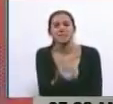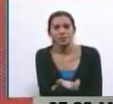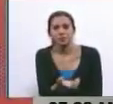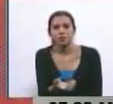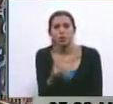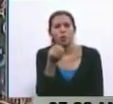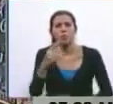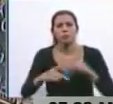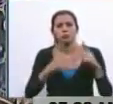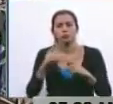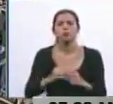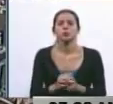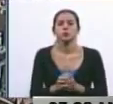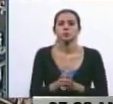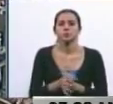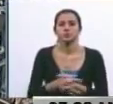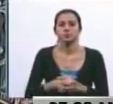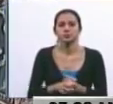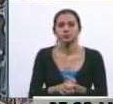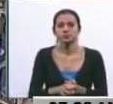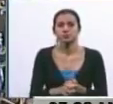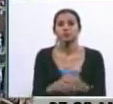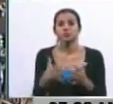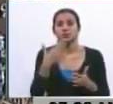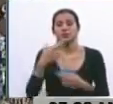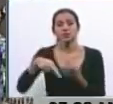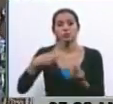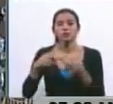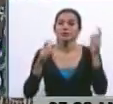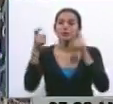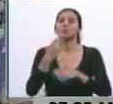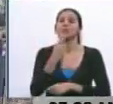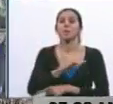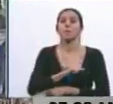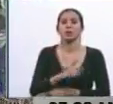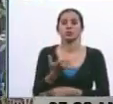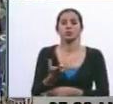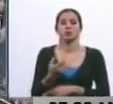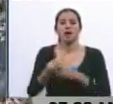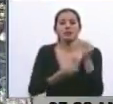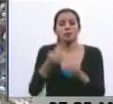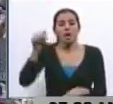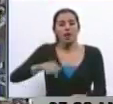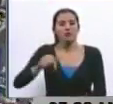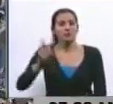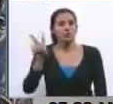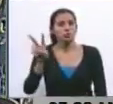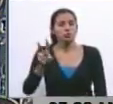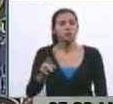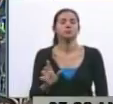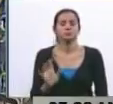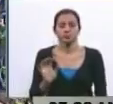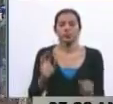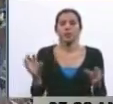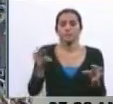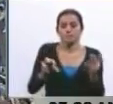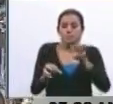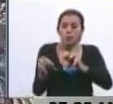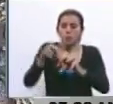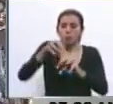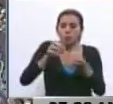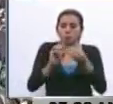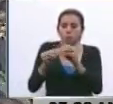la producción? Así es. Bueno, gracias a la revolución, Chávez ordenó que fabricáramos aquí, en principio ensamblar y